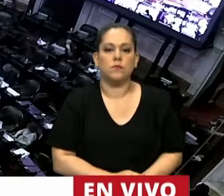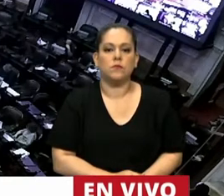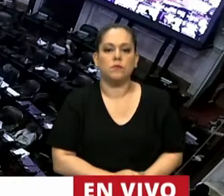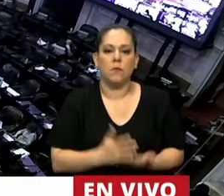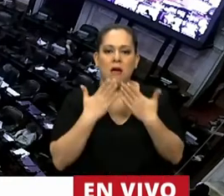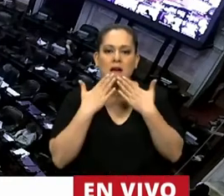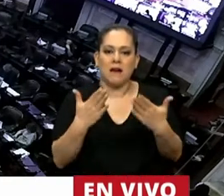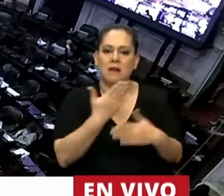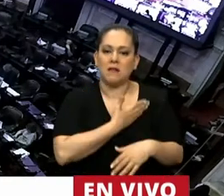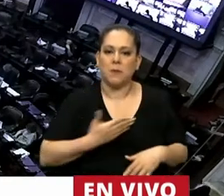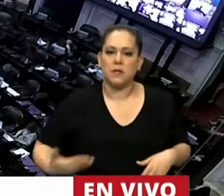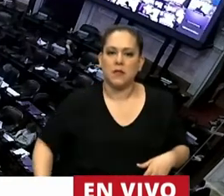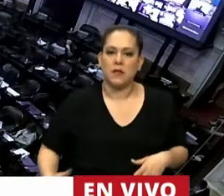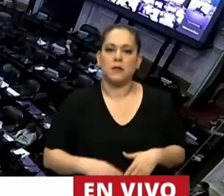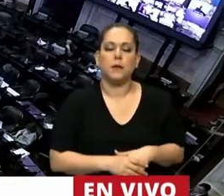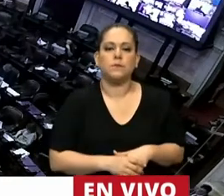Gracias, señor presidente.